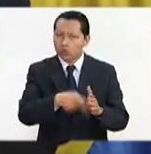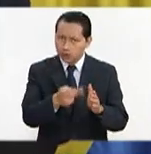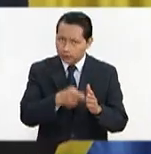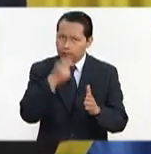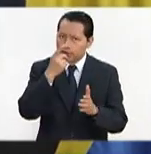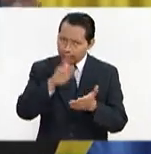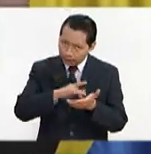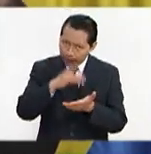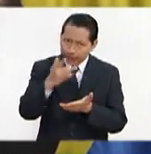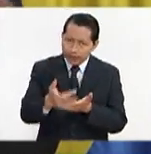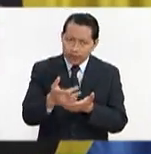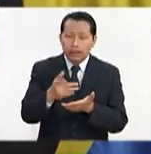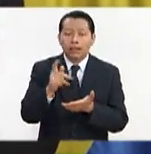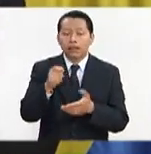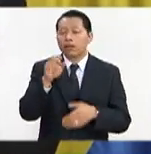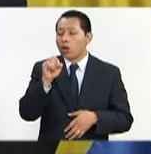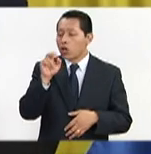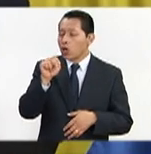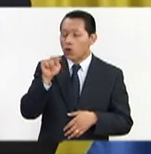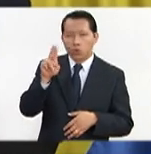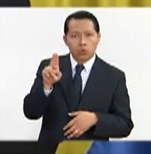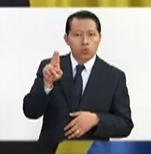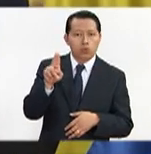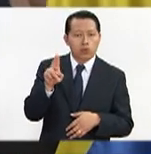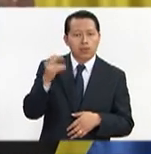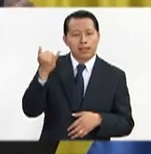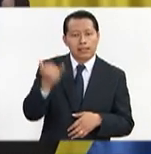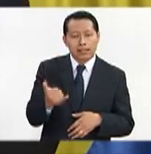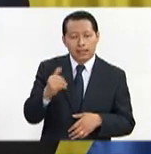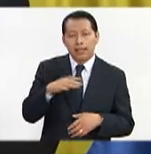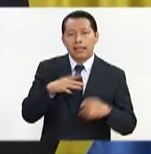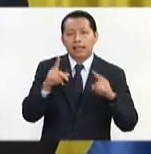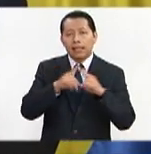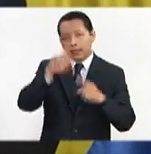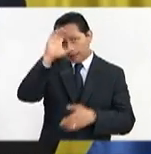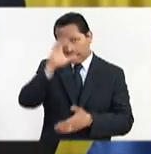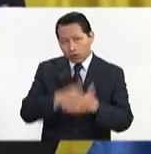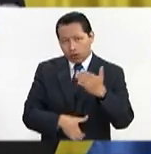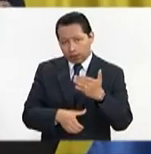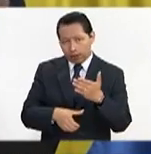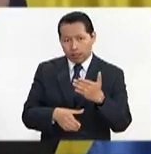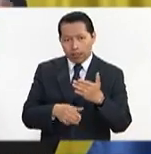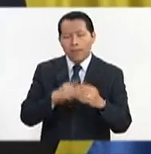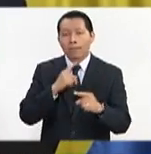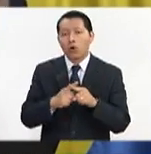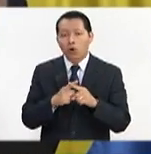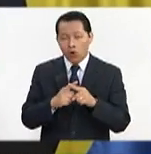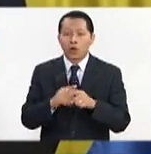nuevamente a las Naciones Unidas y a la Iglesia Católica por su